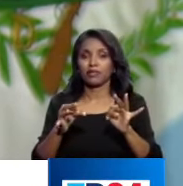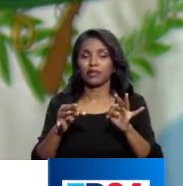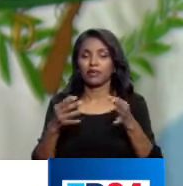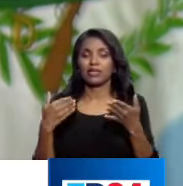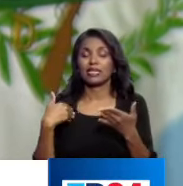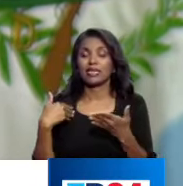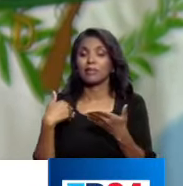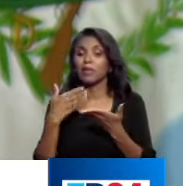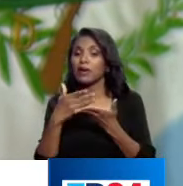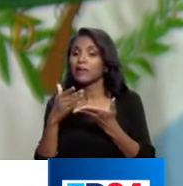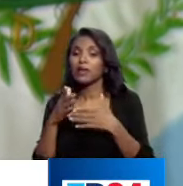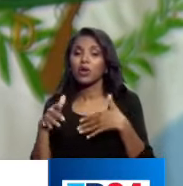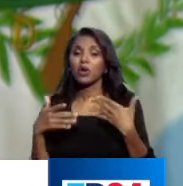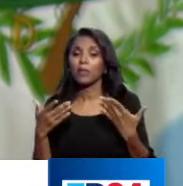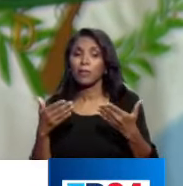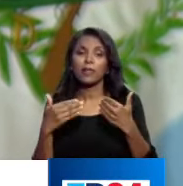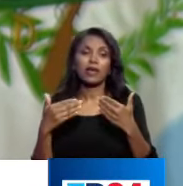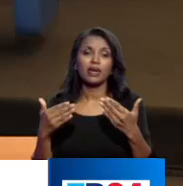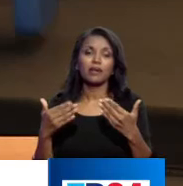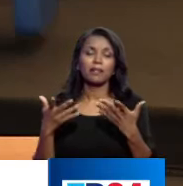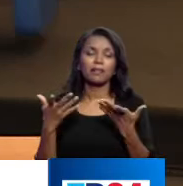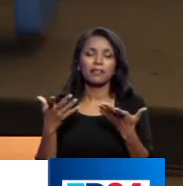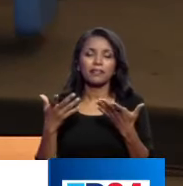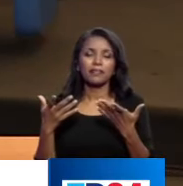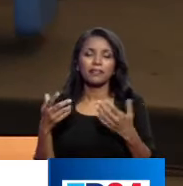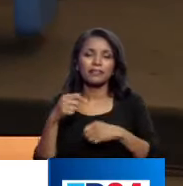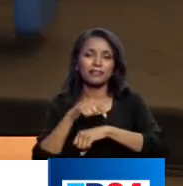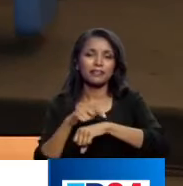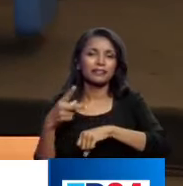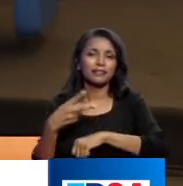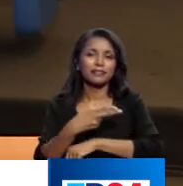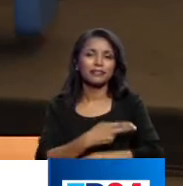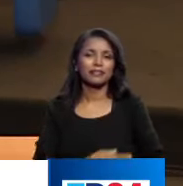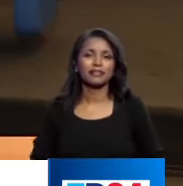que venderlo con un Panamá que garantiza.